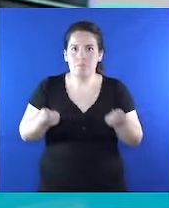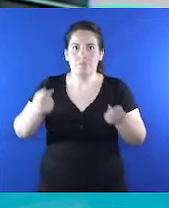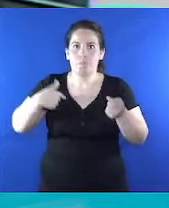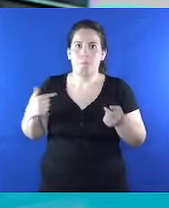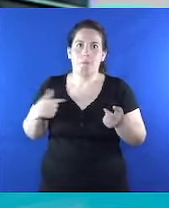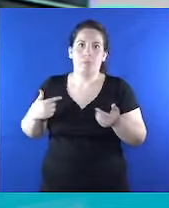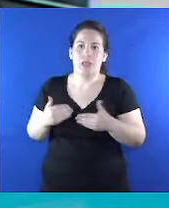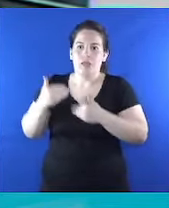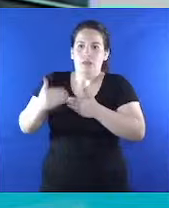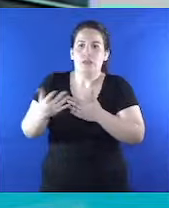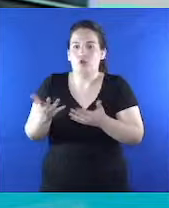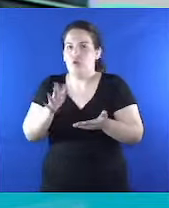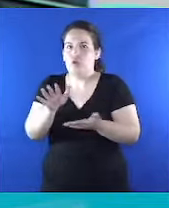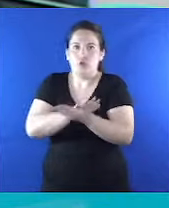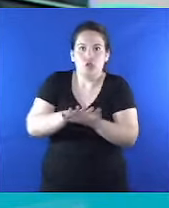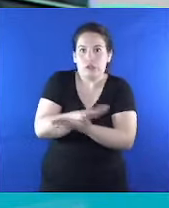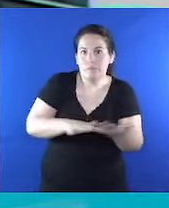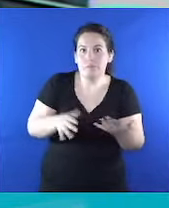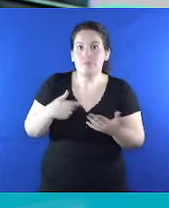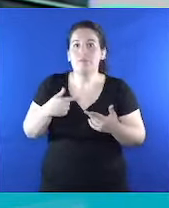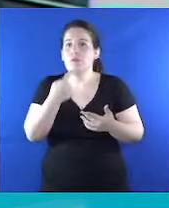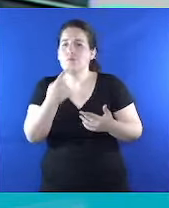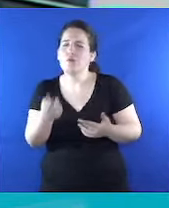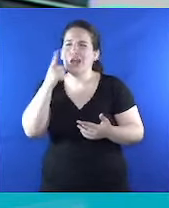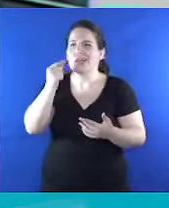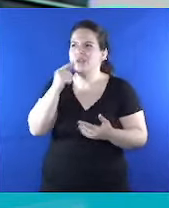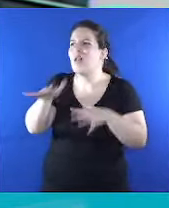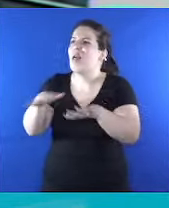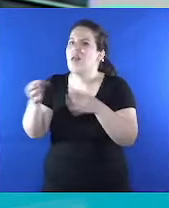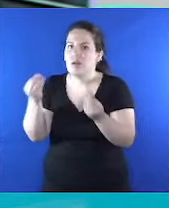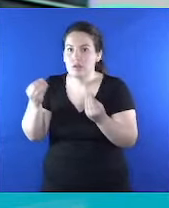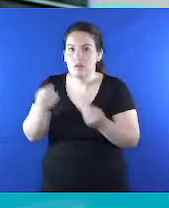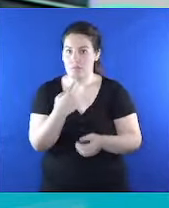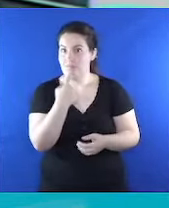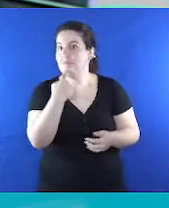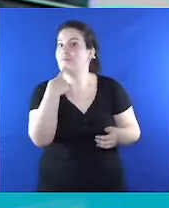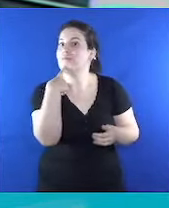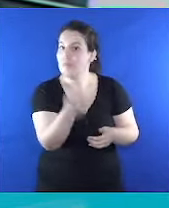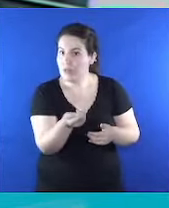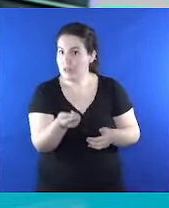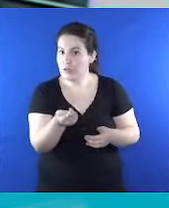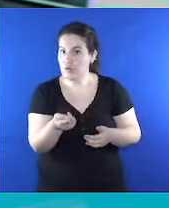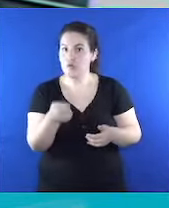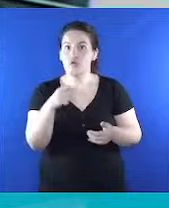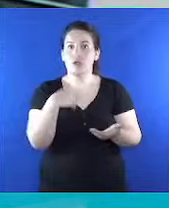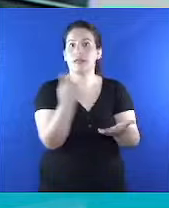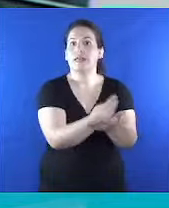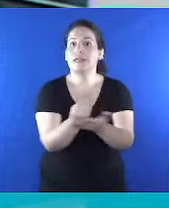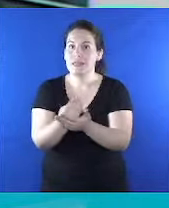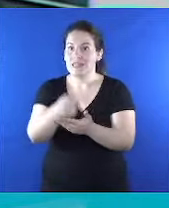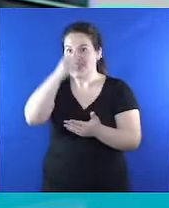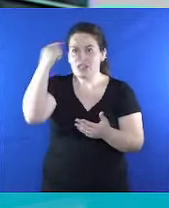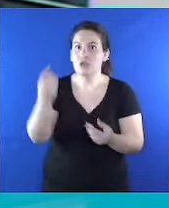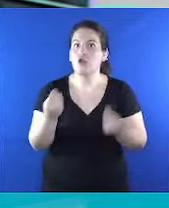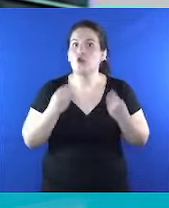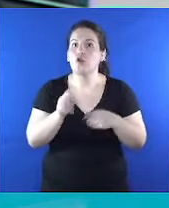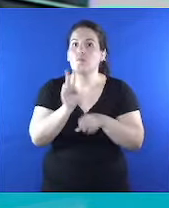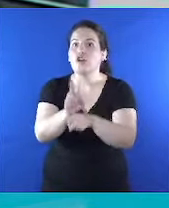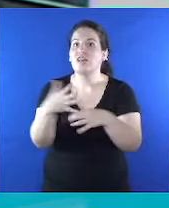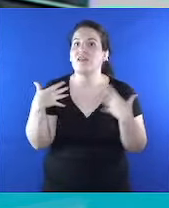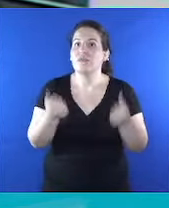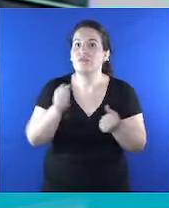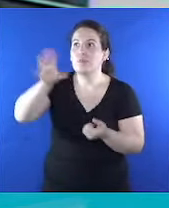a todo lo que se hace entonces en vez de preguntar qué hace el gobernador quisil pregúntenle a sus dirigentes en términos nacionales cómo defienden los